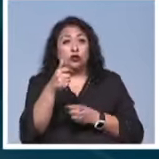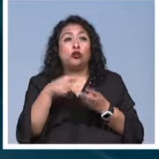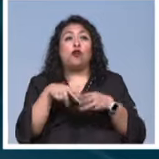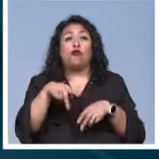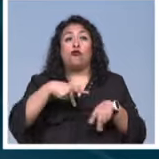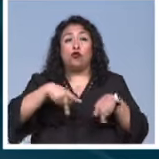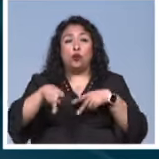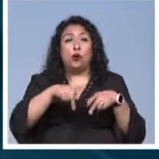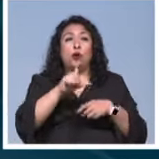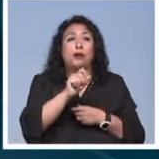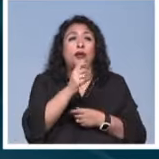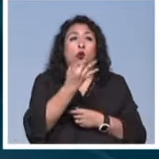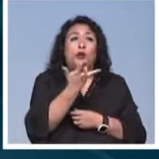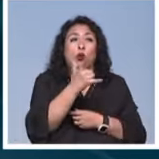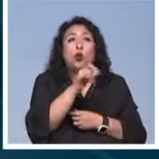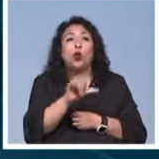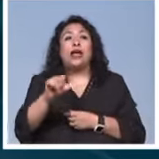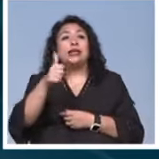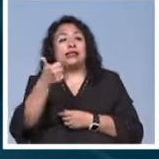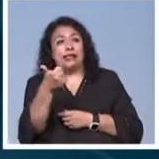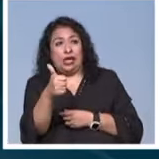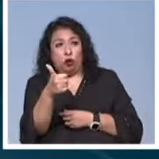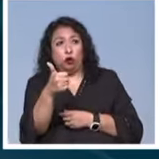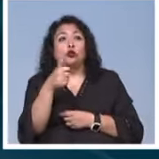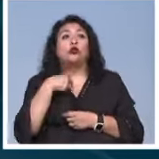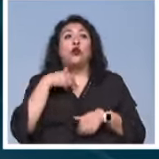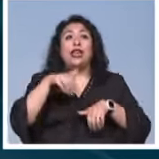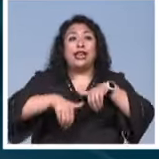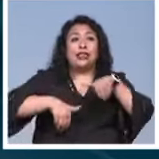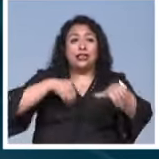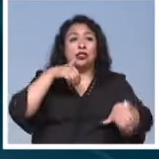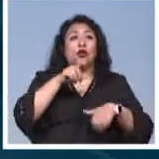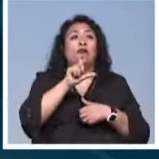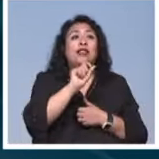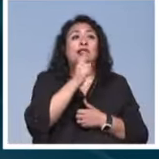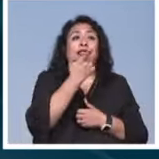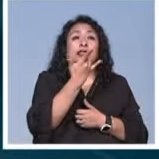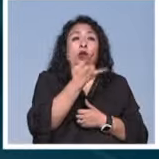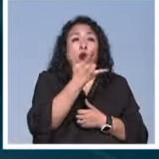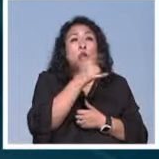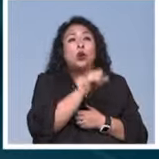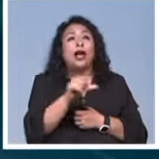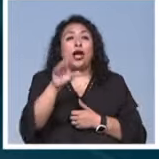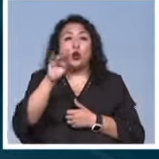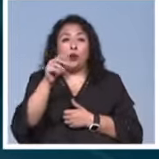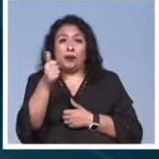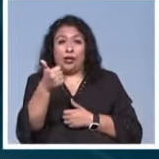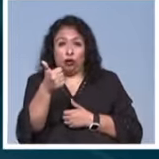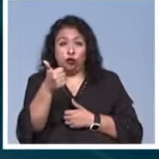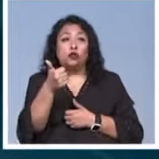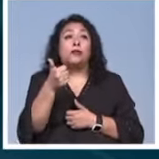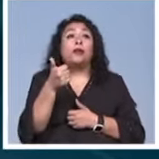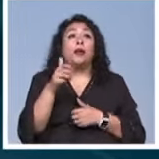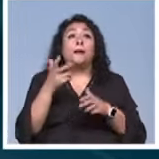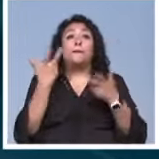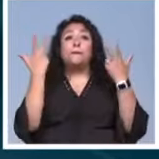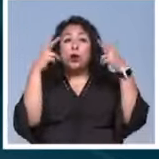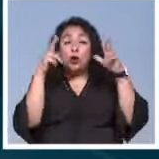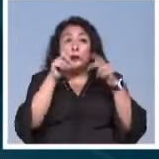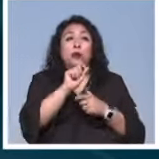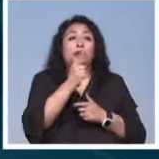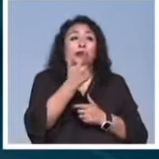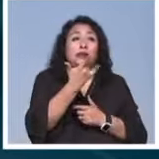fútbol del 24 de julio al 6 de agosto. La natación desde el 27 de julio y hasta el 9 de agosto. Pero el voleibol del